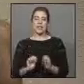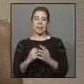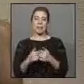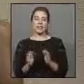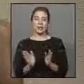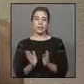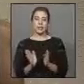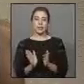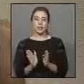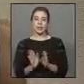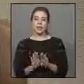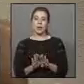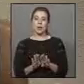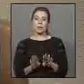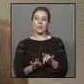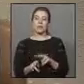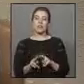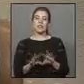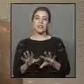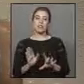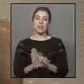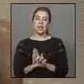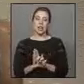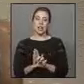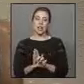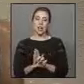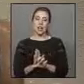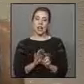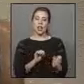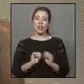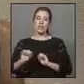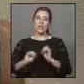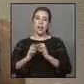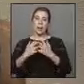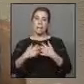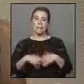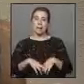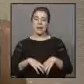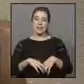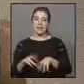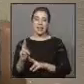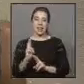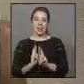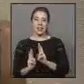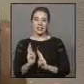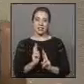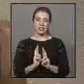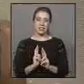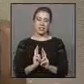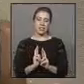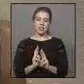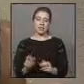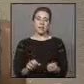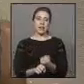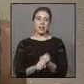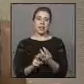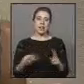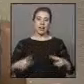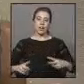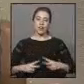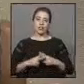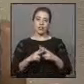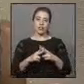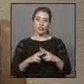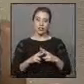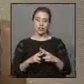empresarios, que más allá de generar acciones legales en contra de las empresas que están involucradas en la construcción de